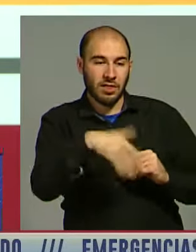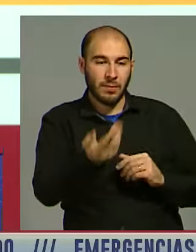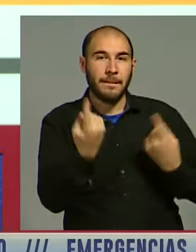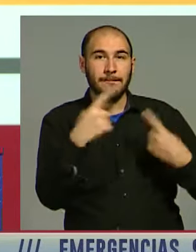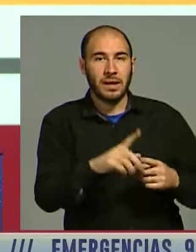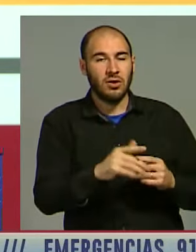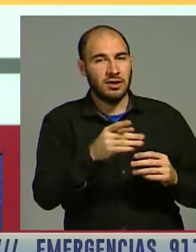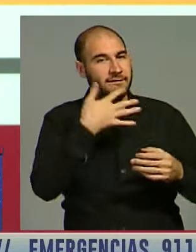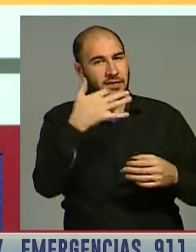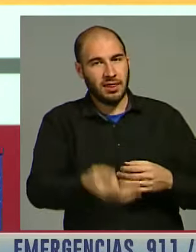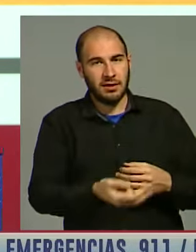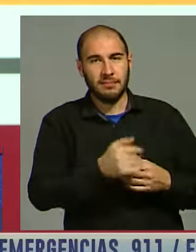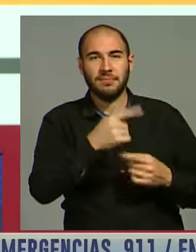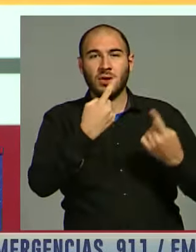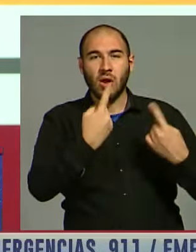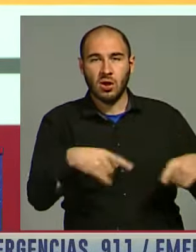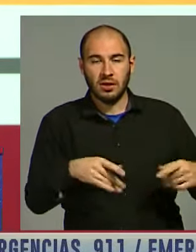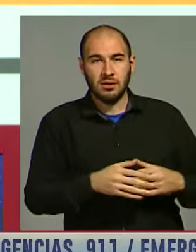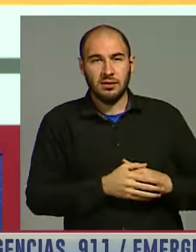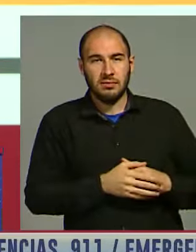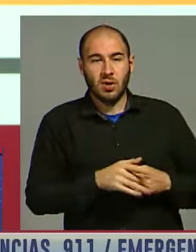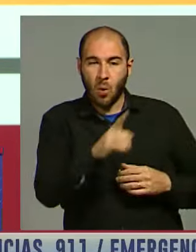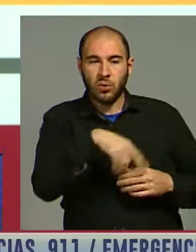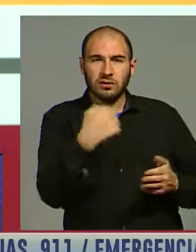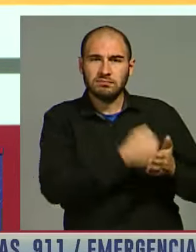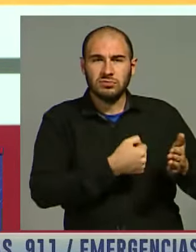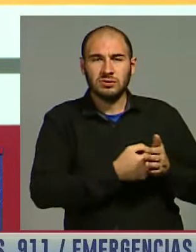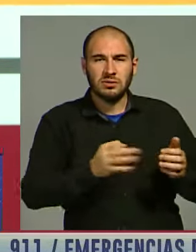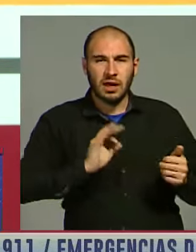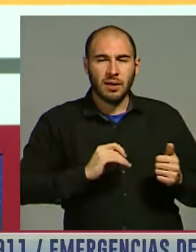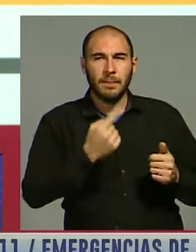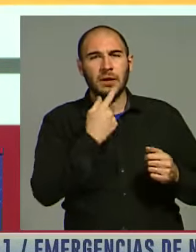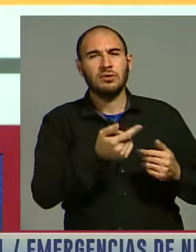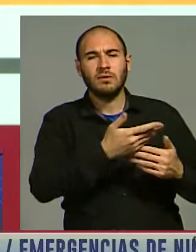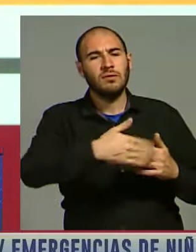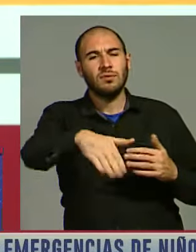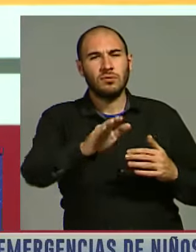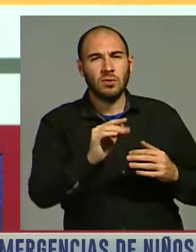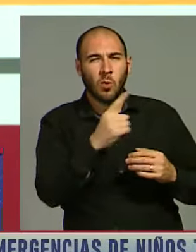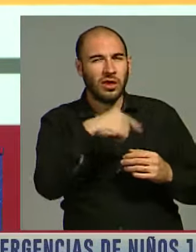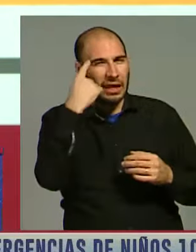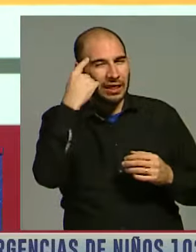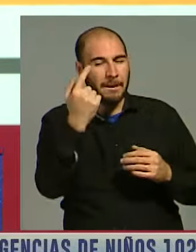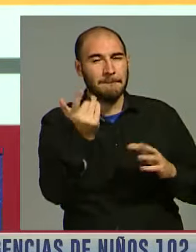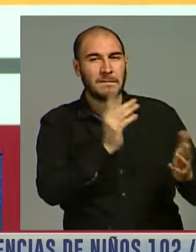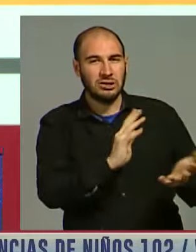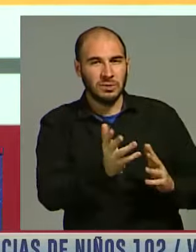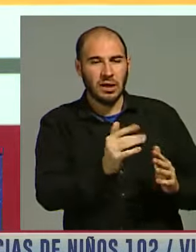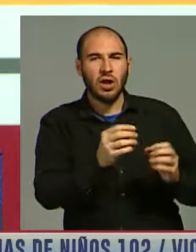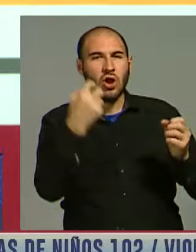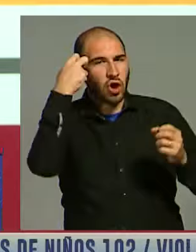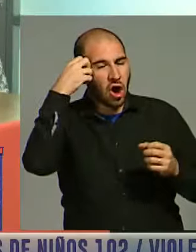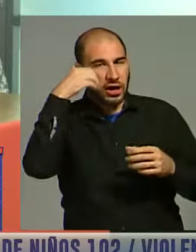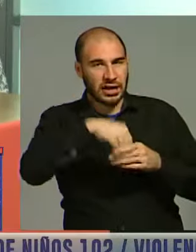digo, es una realidad y es algo que por lo cual ustedes vienen luchando desde hace tiempo. ¿Cuál es el panorama que ustedes creen van a tener en el